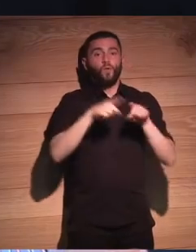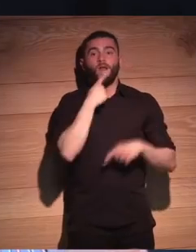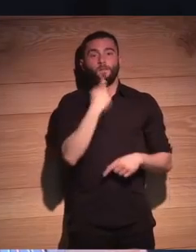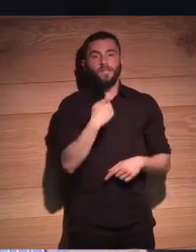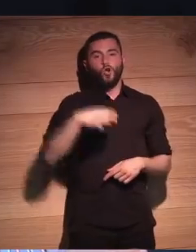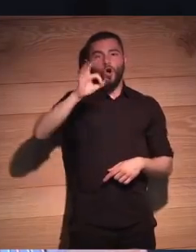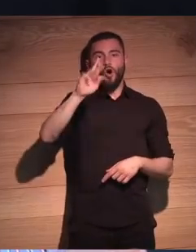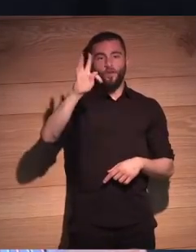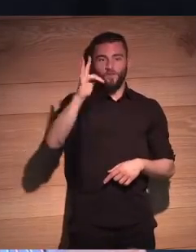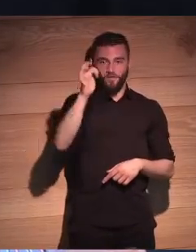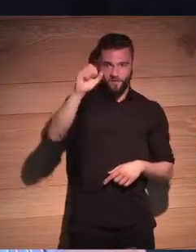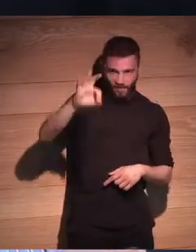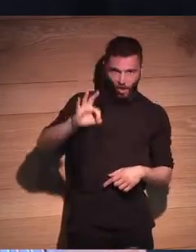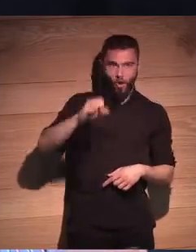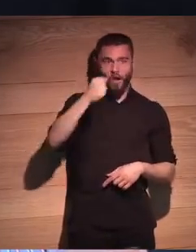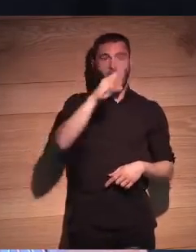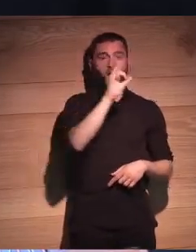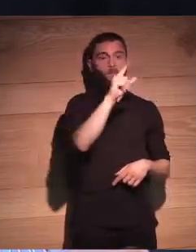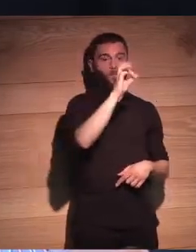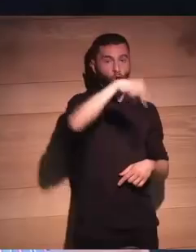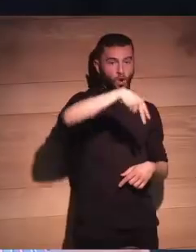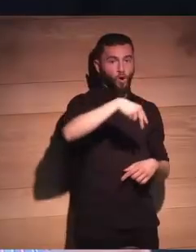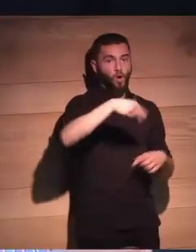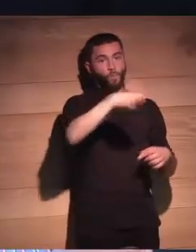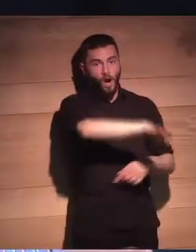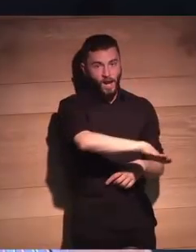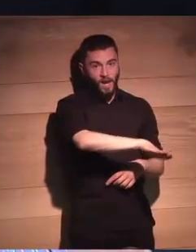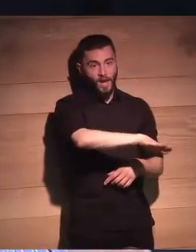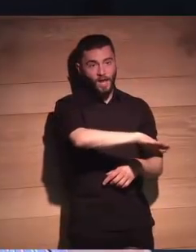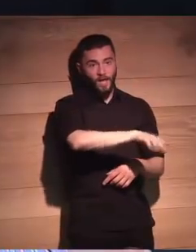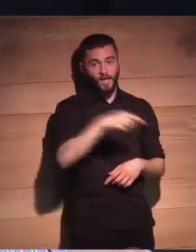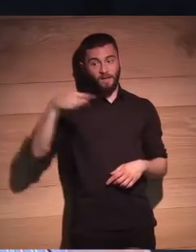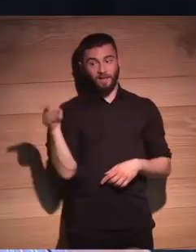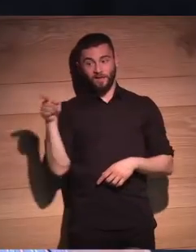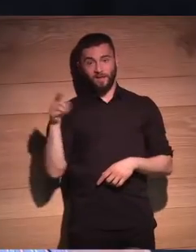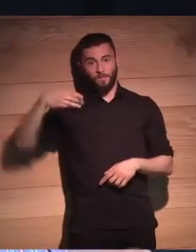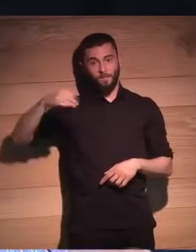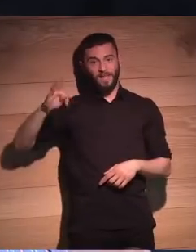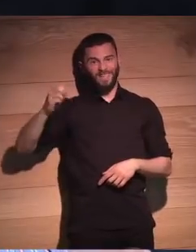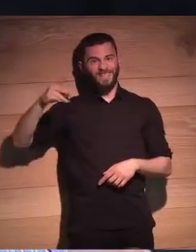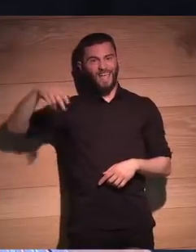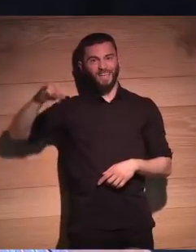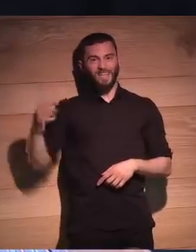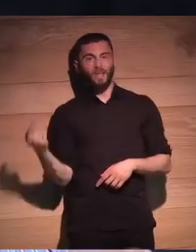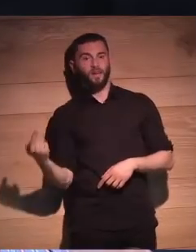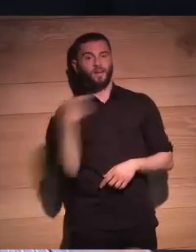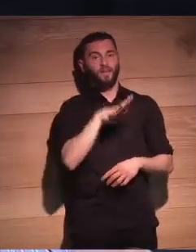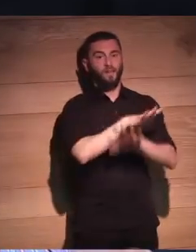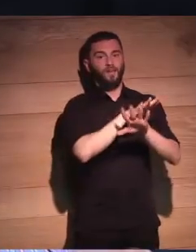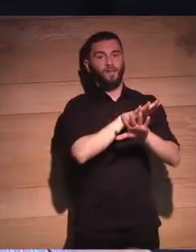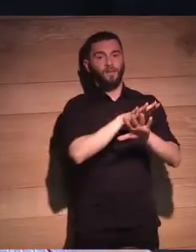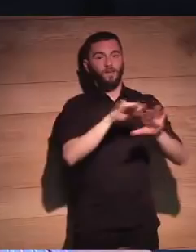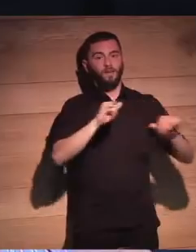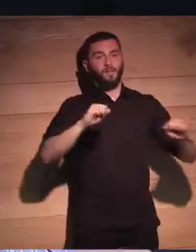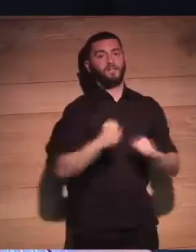cual Apolo muere, entonces Midnighter va al infierno a rescatarlo y se parte la cara con el mismísimo diablo con tal de sacar a su amado de allí.